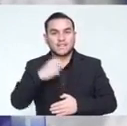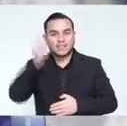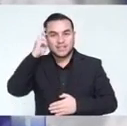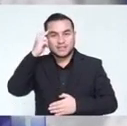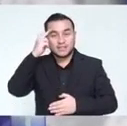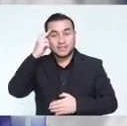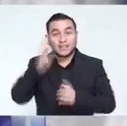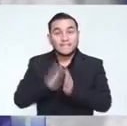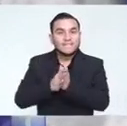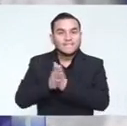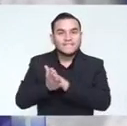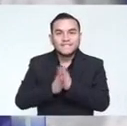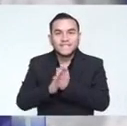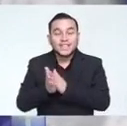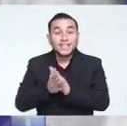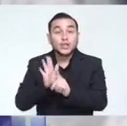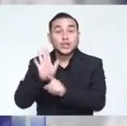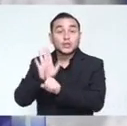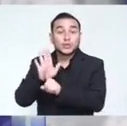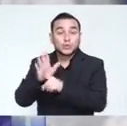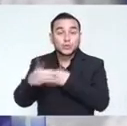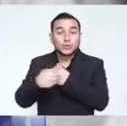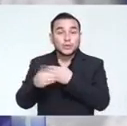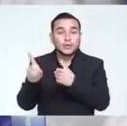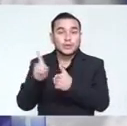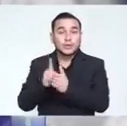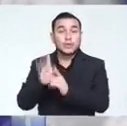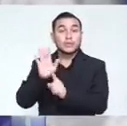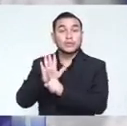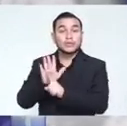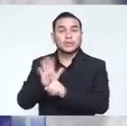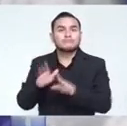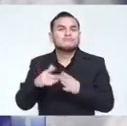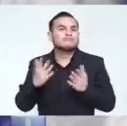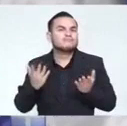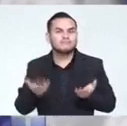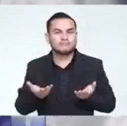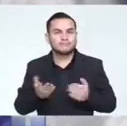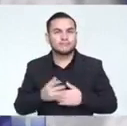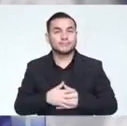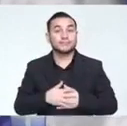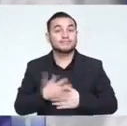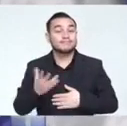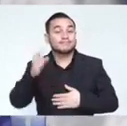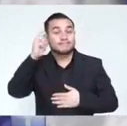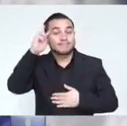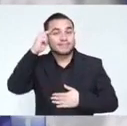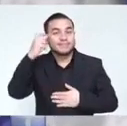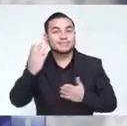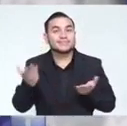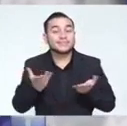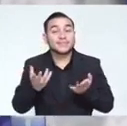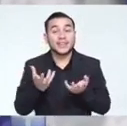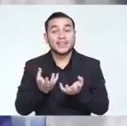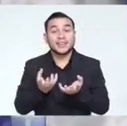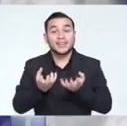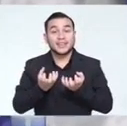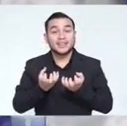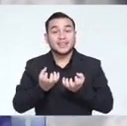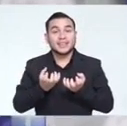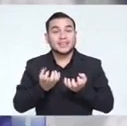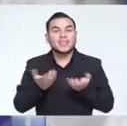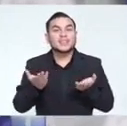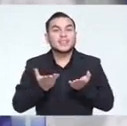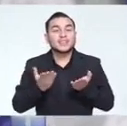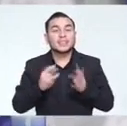en querer seguir haciendo las cosas como ellos lo dicen. Ellos están queriendo escudar en el tema